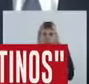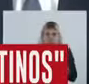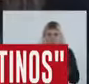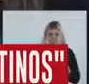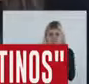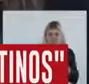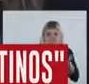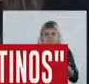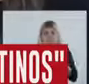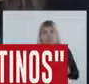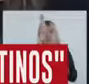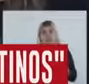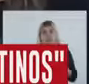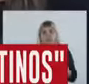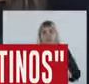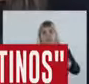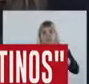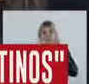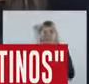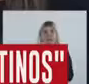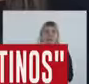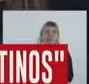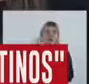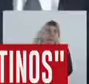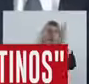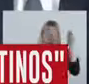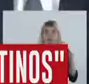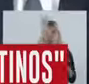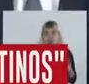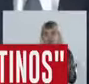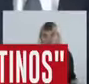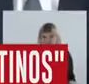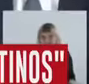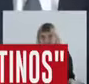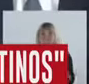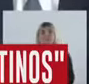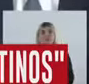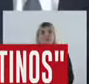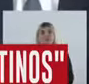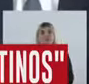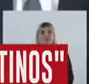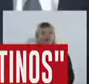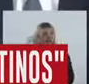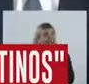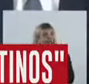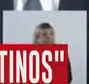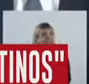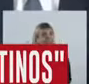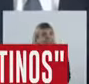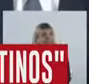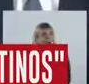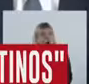rincones. Y déjenme contarles. Acá, en Tierra del Fuego,